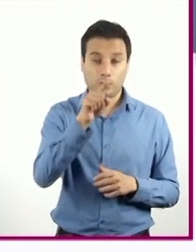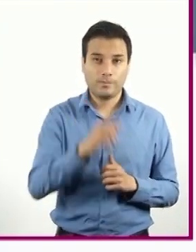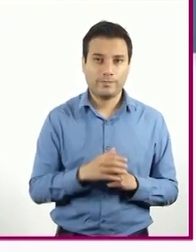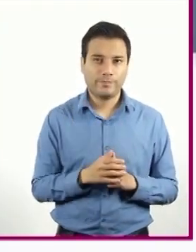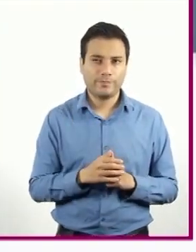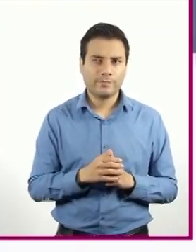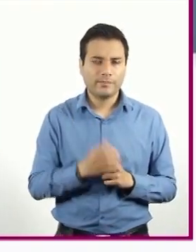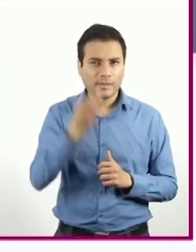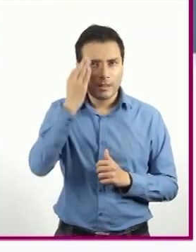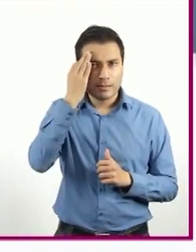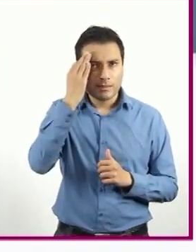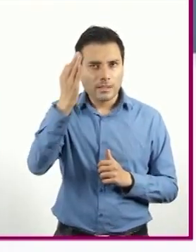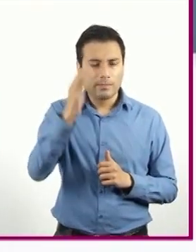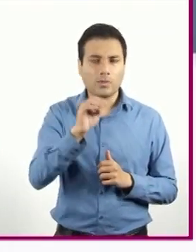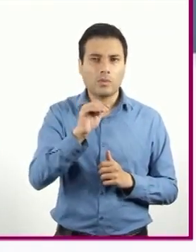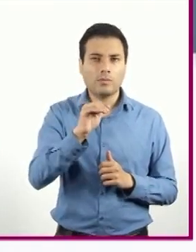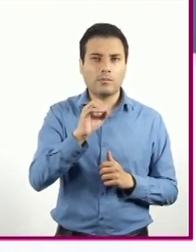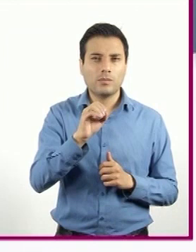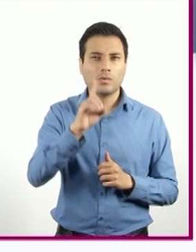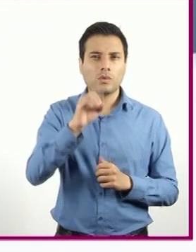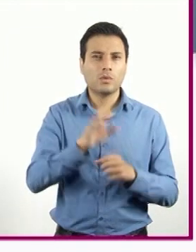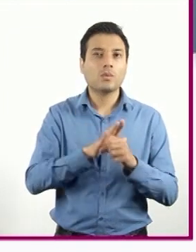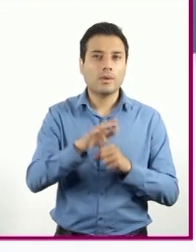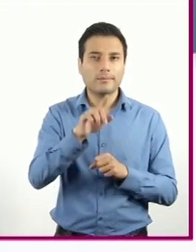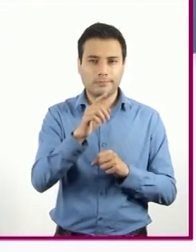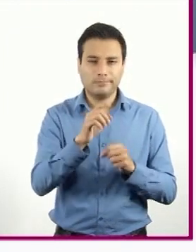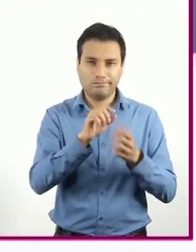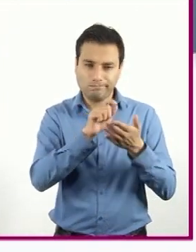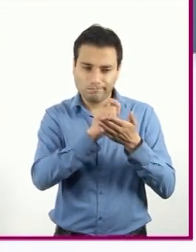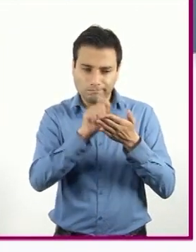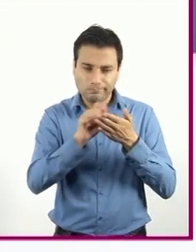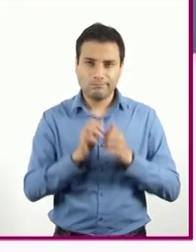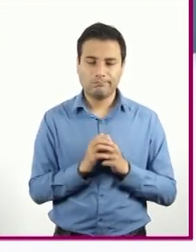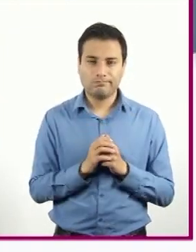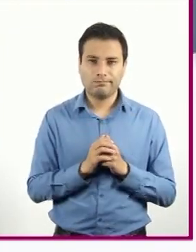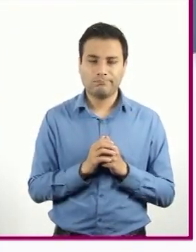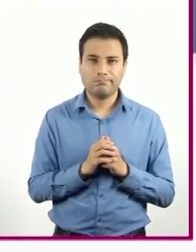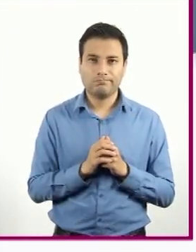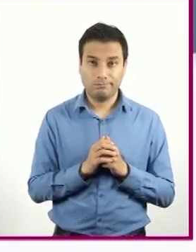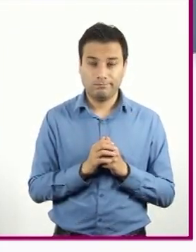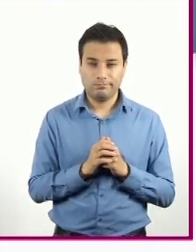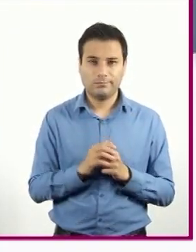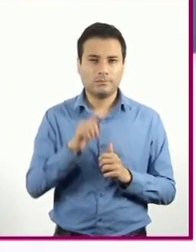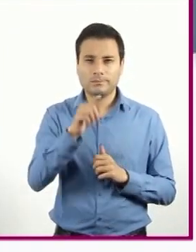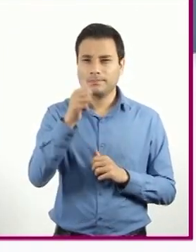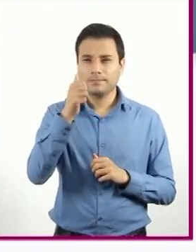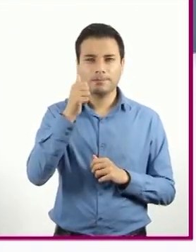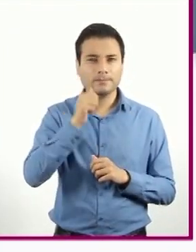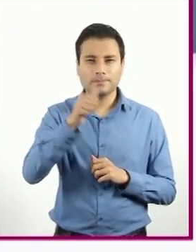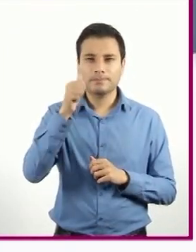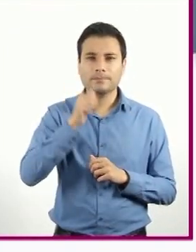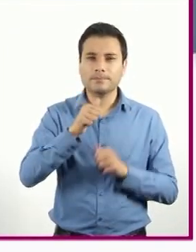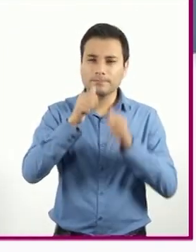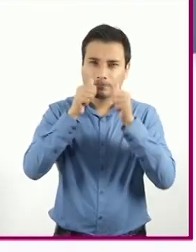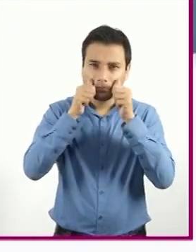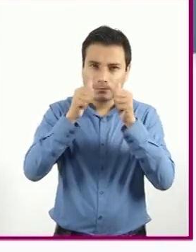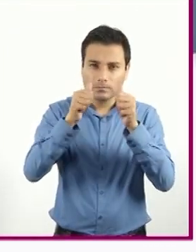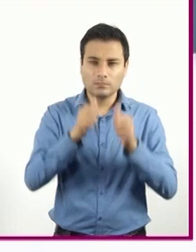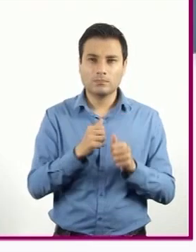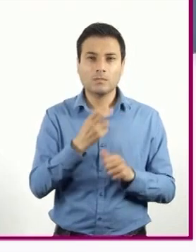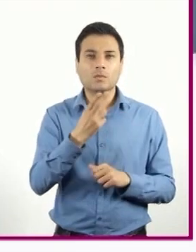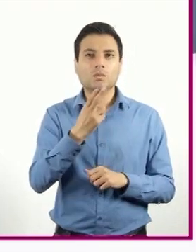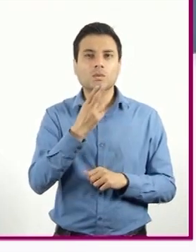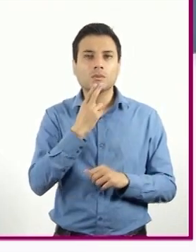qué tiempos y modos pertenecen. En ambos casos, presta atención si usan